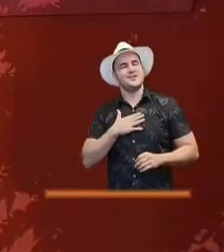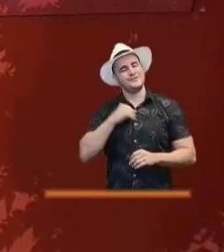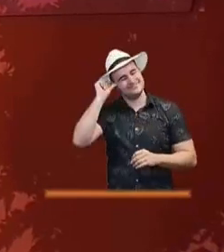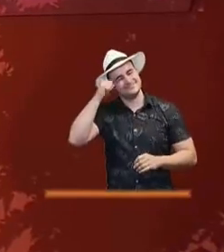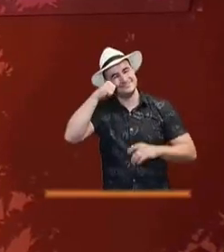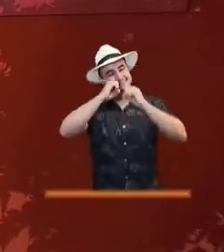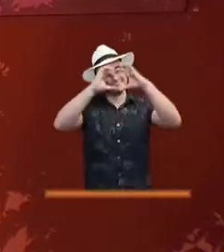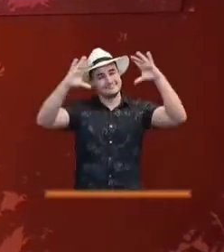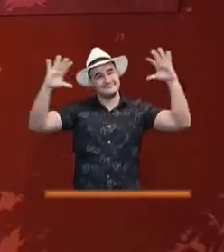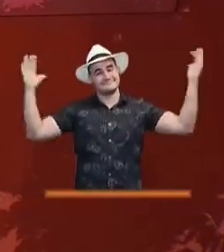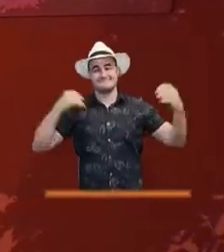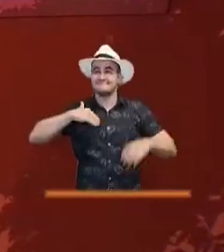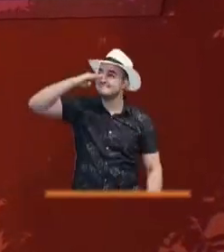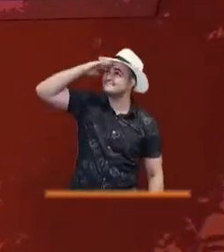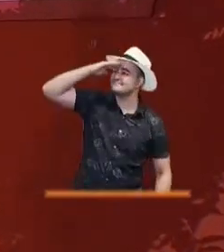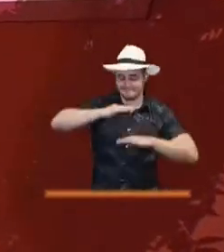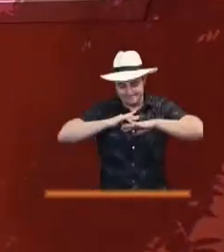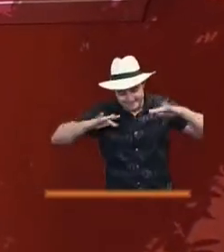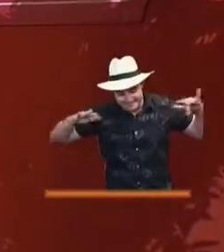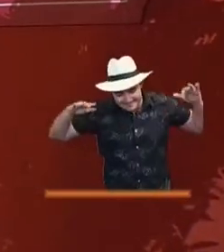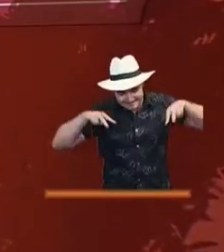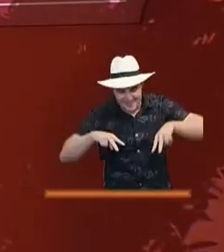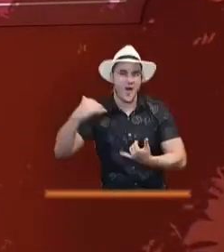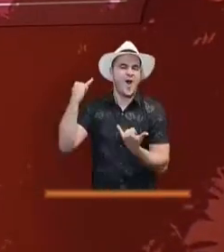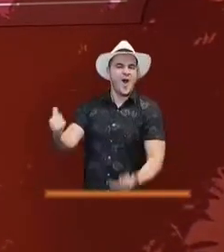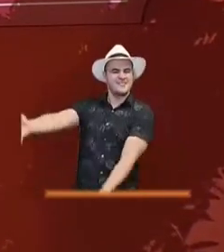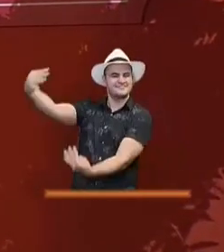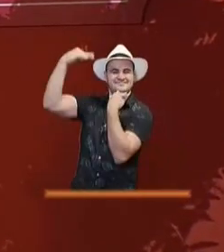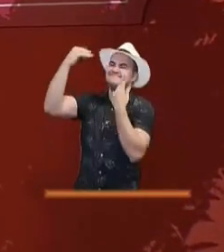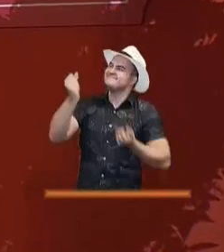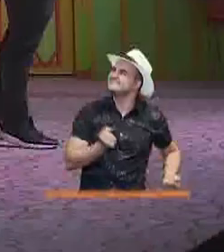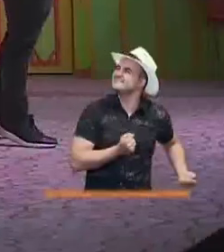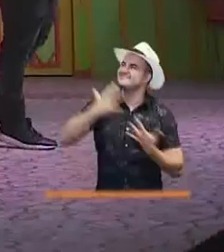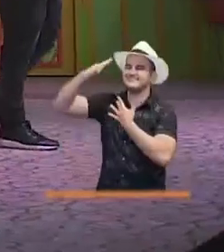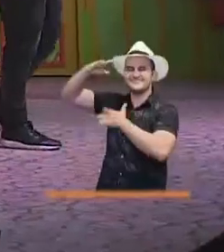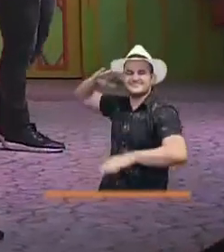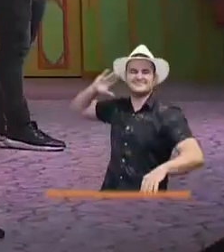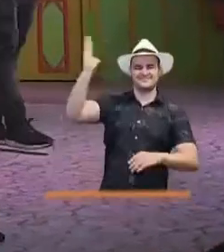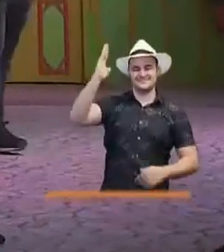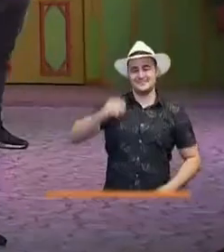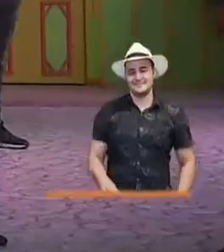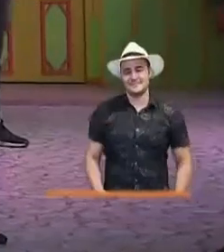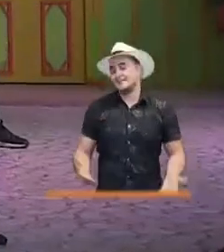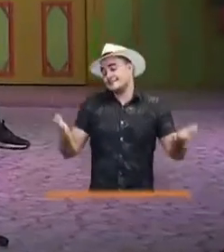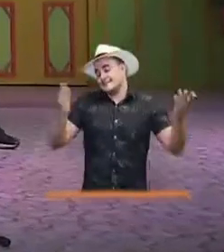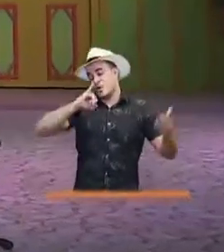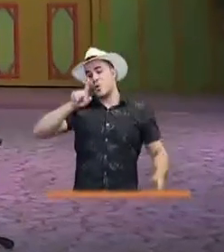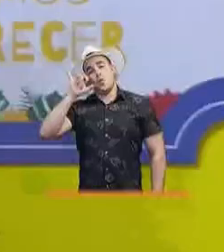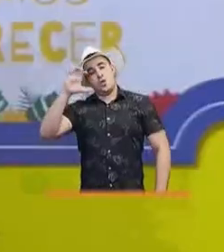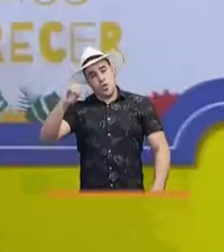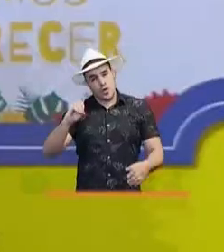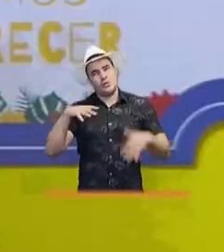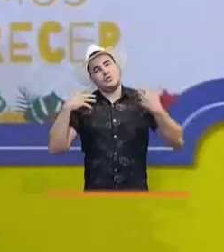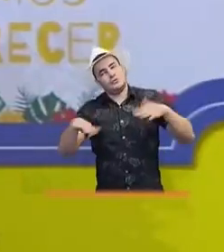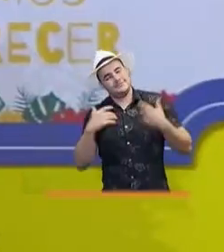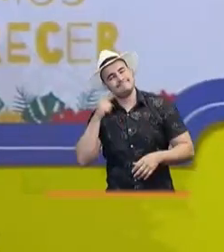nos observa desde el cielo, esta noche es para él. Murió Salvo, murió